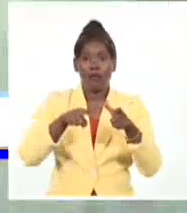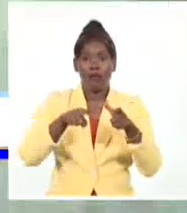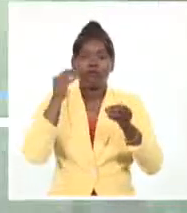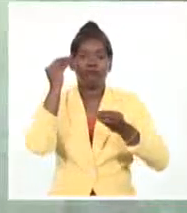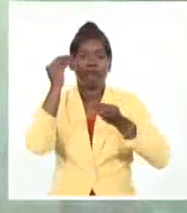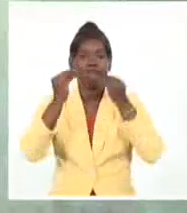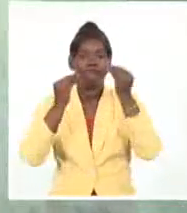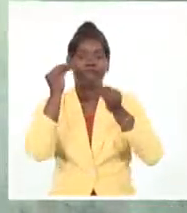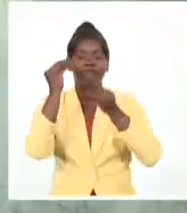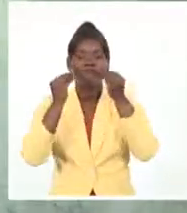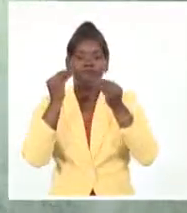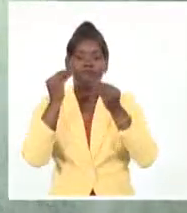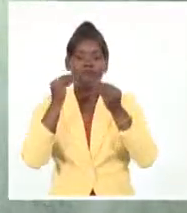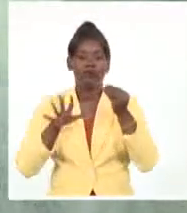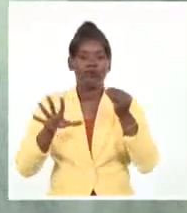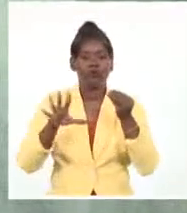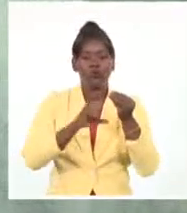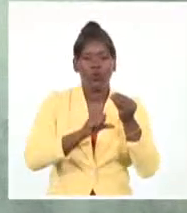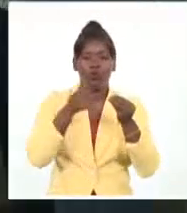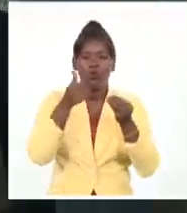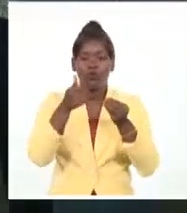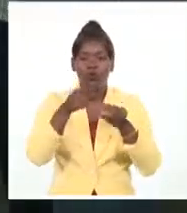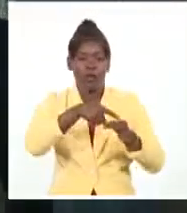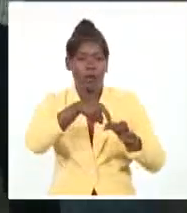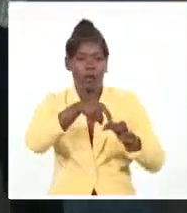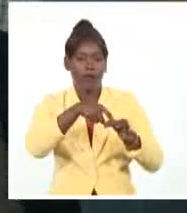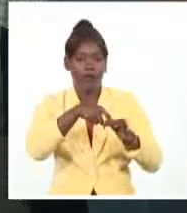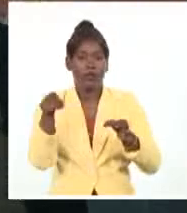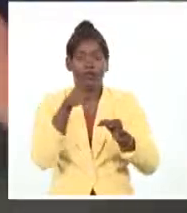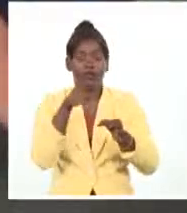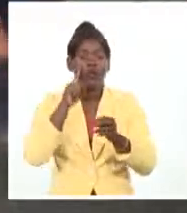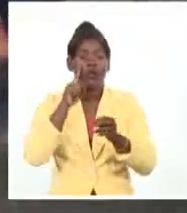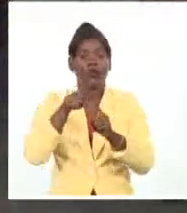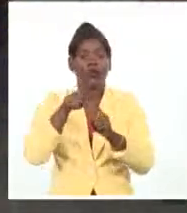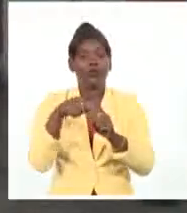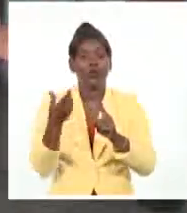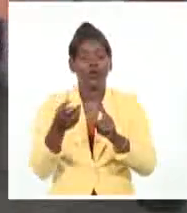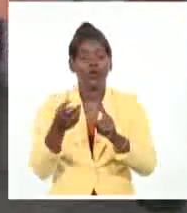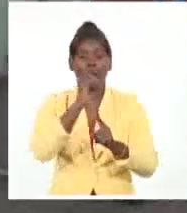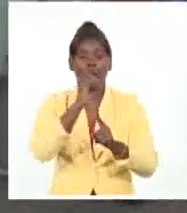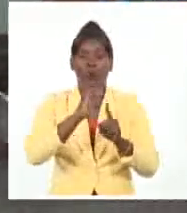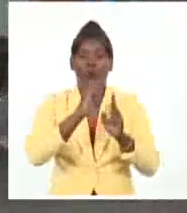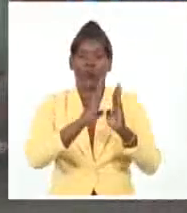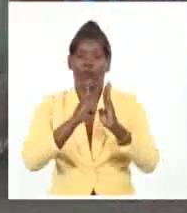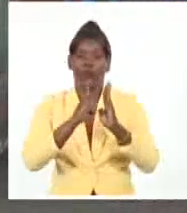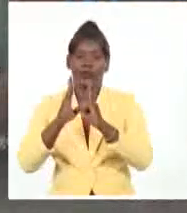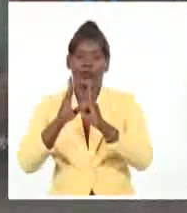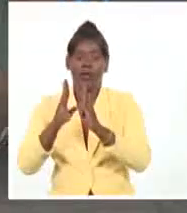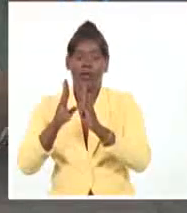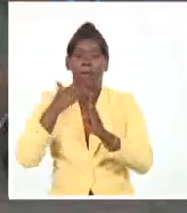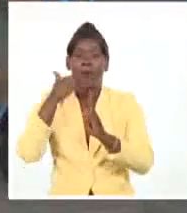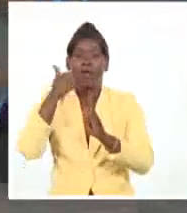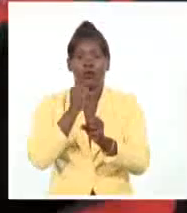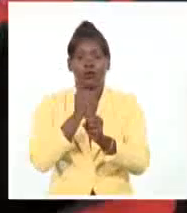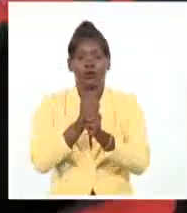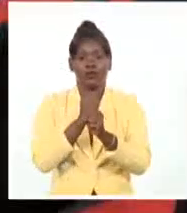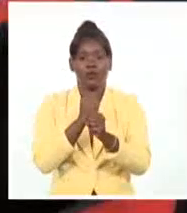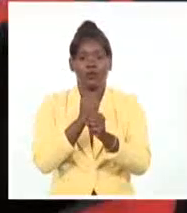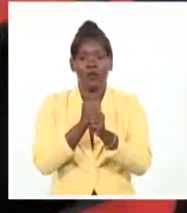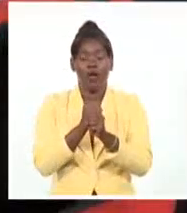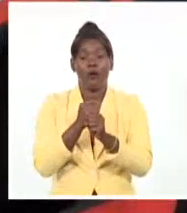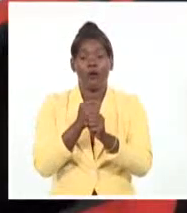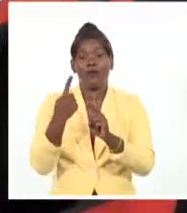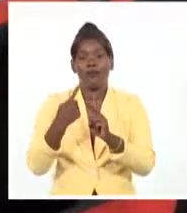elección de una nueva dirección política, el municipio especial tiene el reto de transformar un grupo de indicadores con mayor creatividad y generalizando las buenas